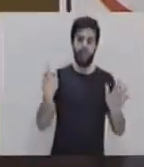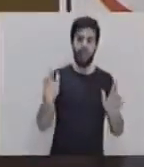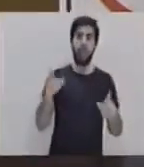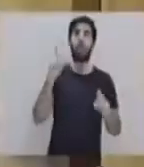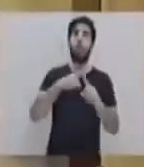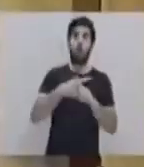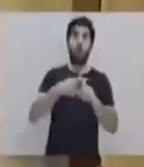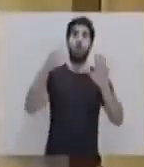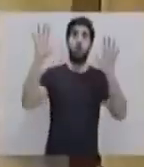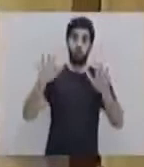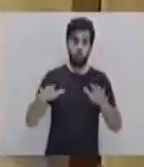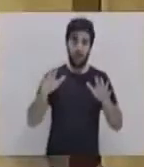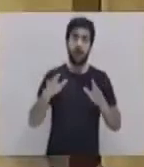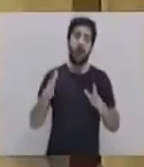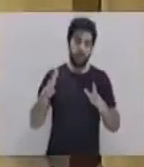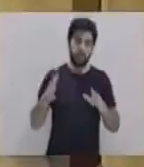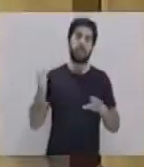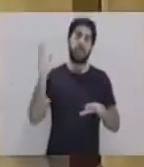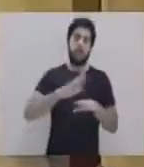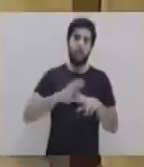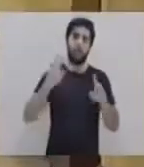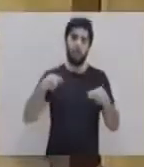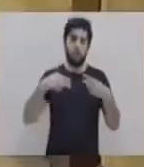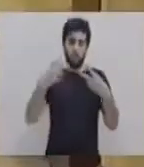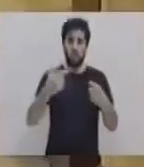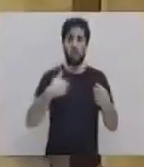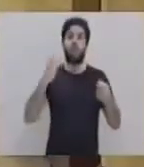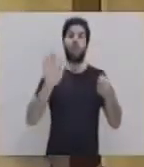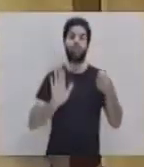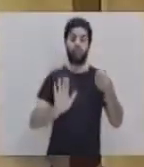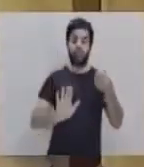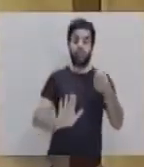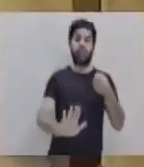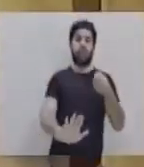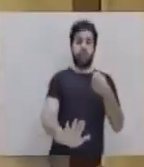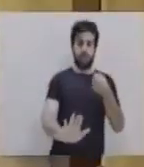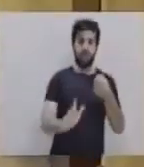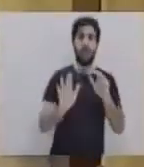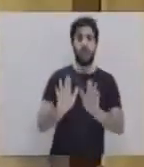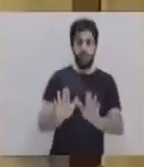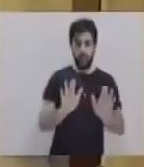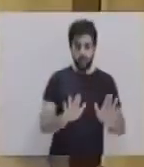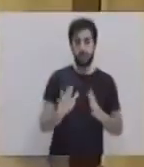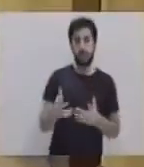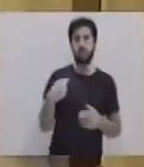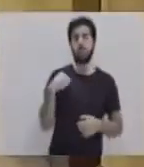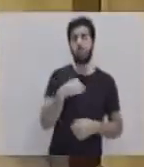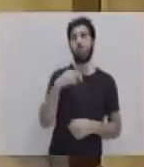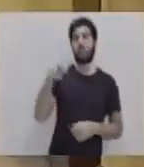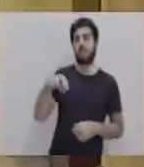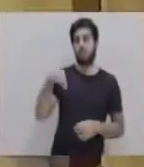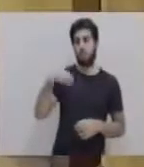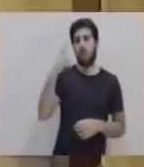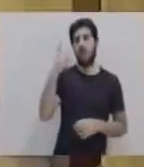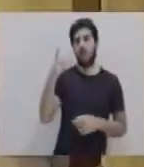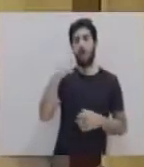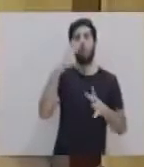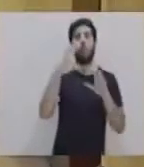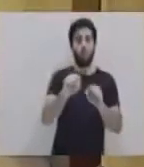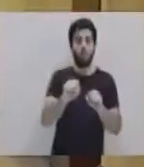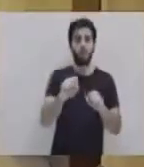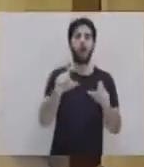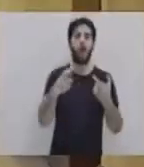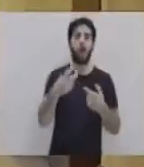menor adherencia, ese espacio se maximiza, es más grande, ¿verdad? Entonces, pues, ahí es cuando nosotros necesitamos tomar en